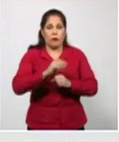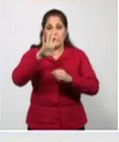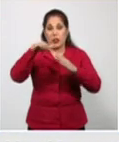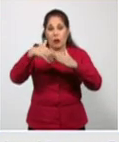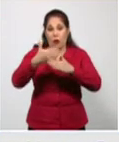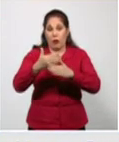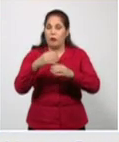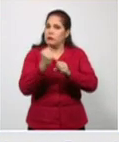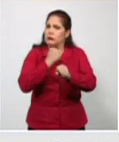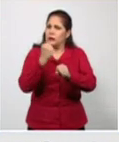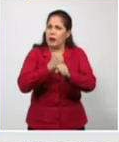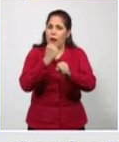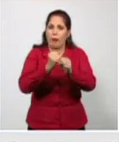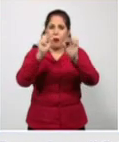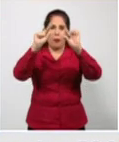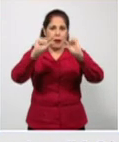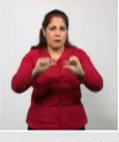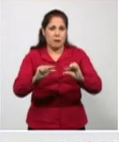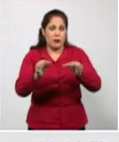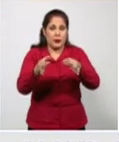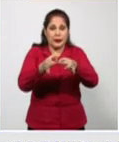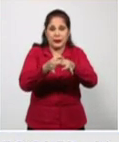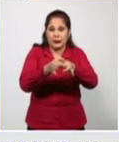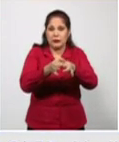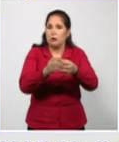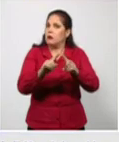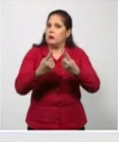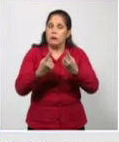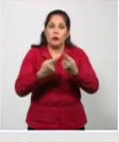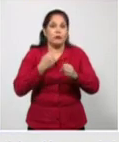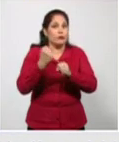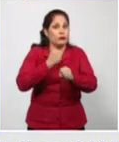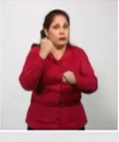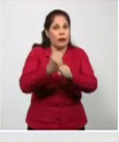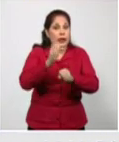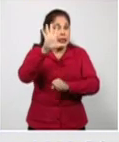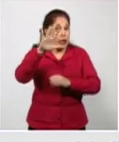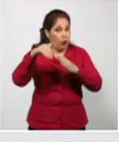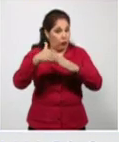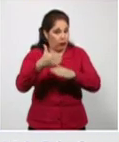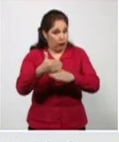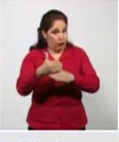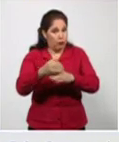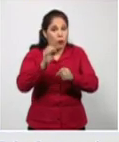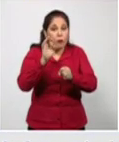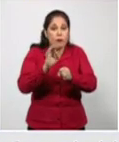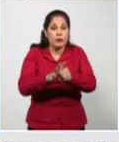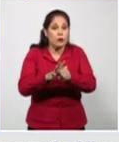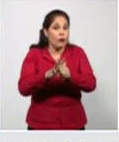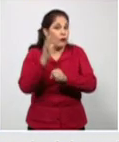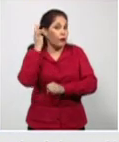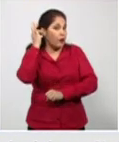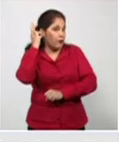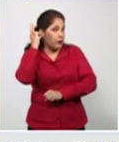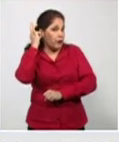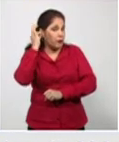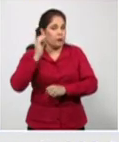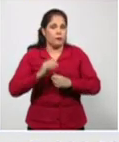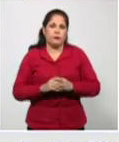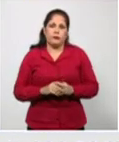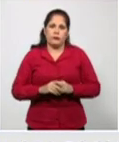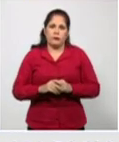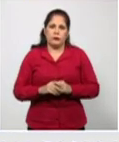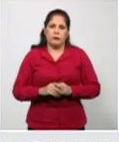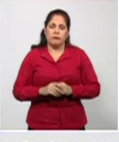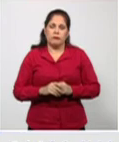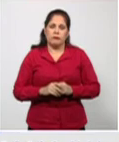disminuirla, porque es impresionante. Además, estamos hablando de 5 días del mes, de 6 días del mes, que